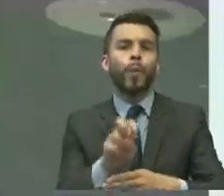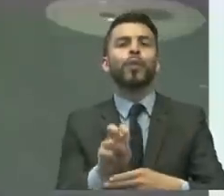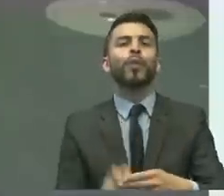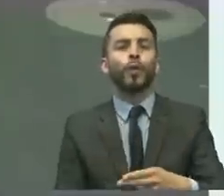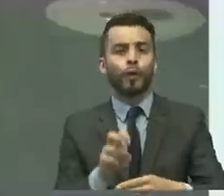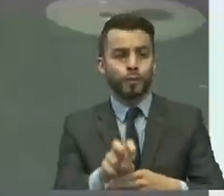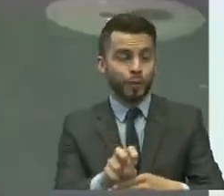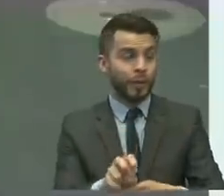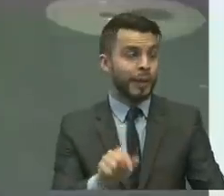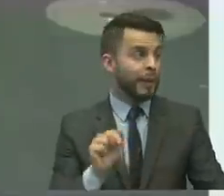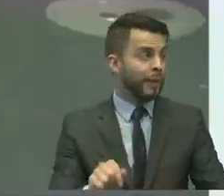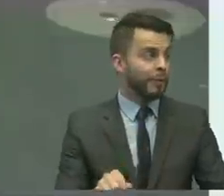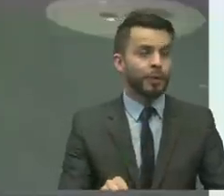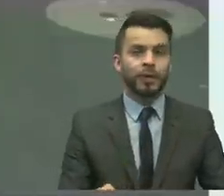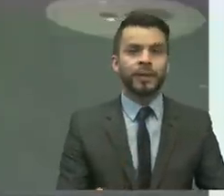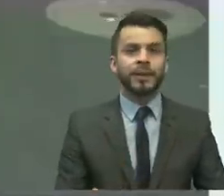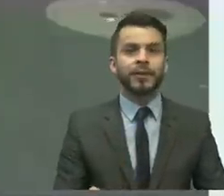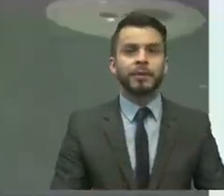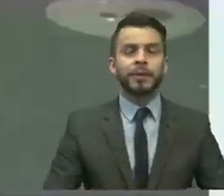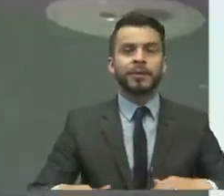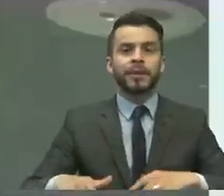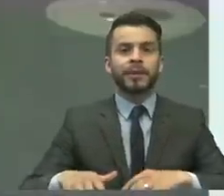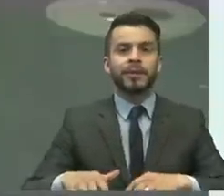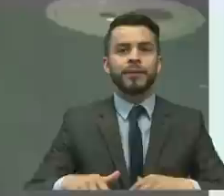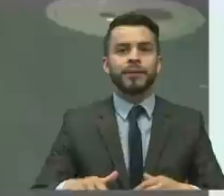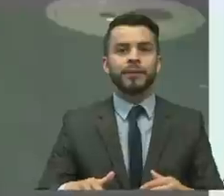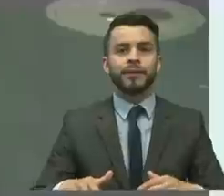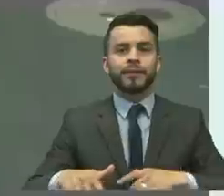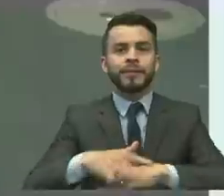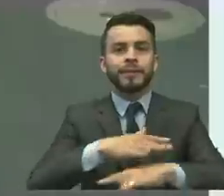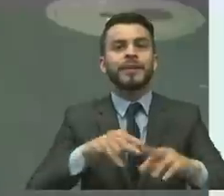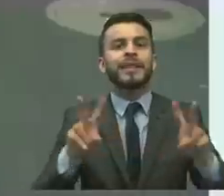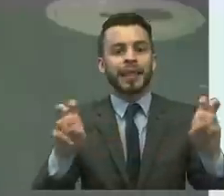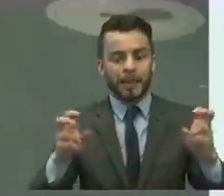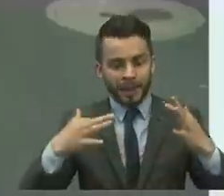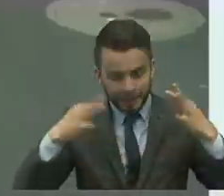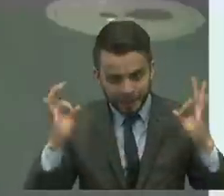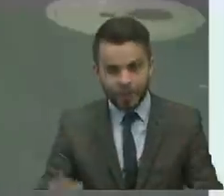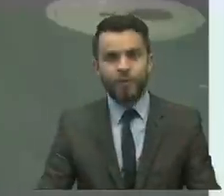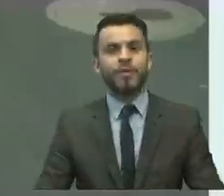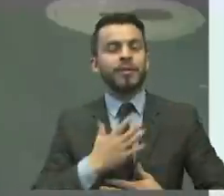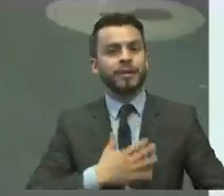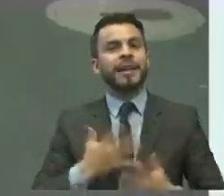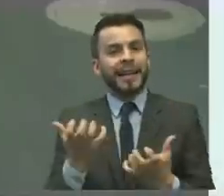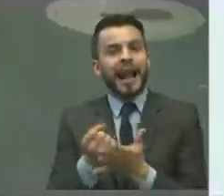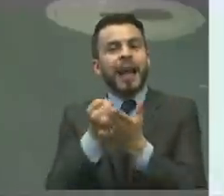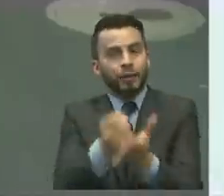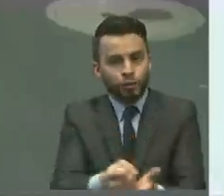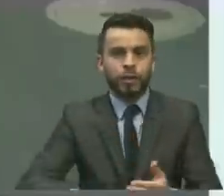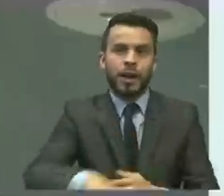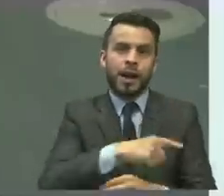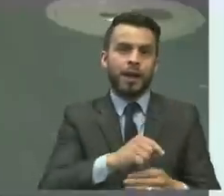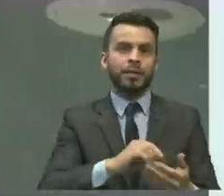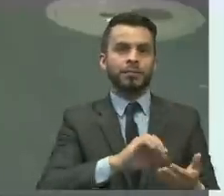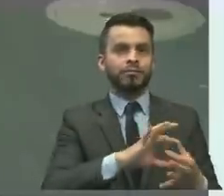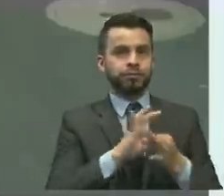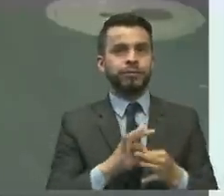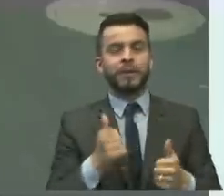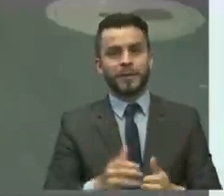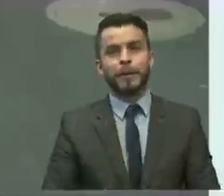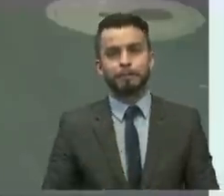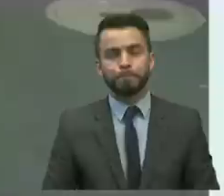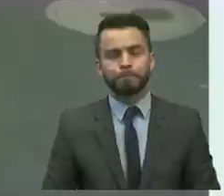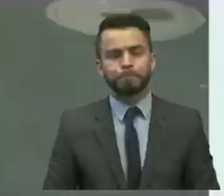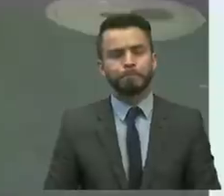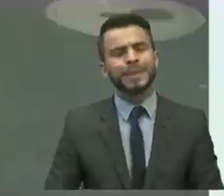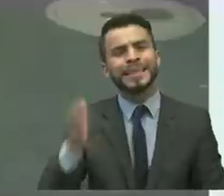una necesidad en esta área para crear cruces más seguras y convenientes. Y hay que reconocer que las